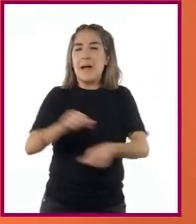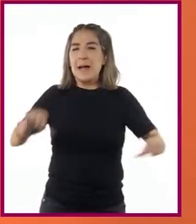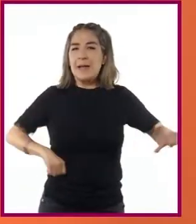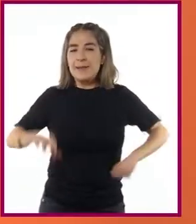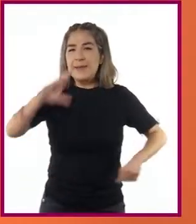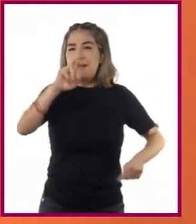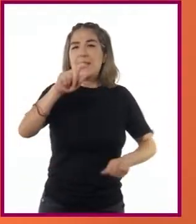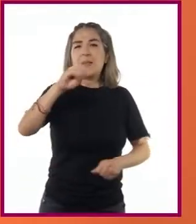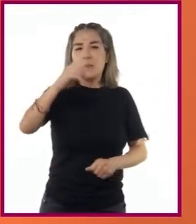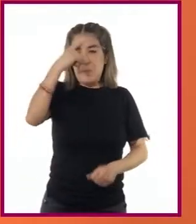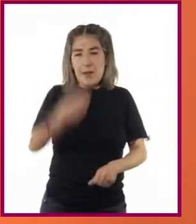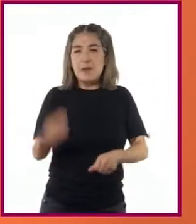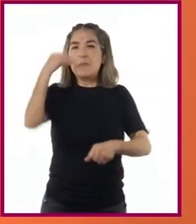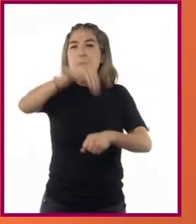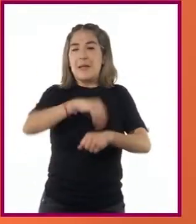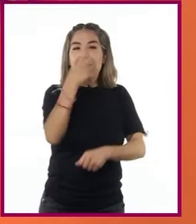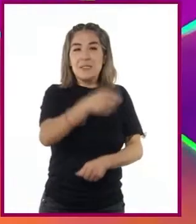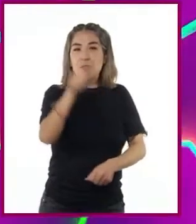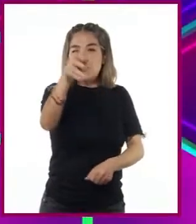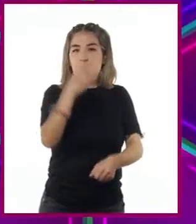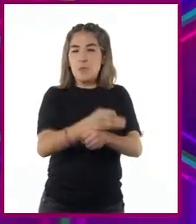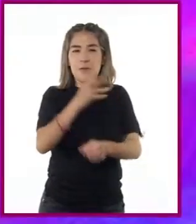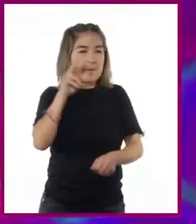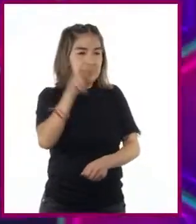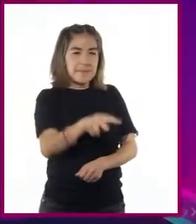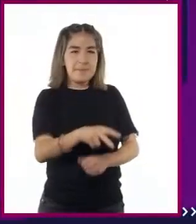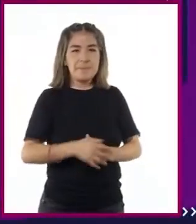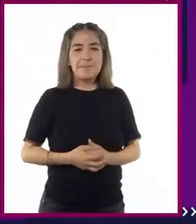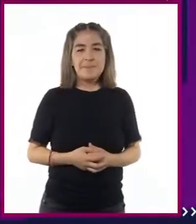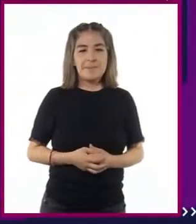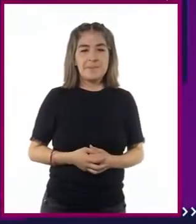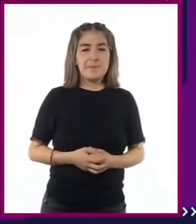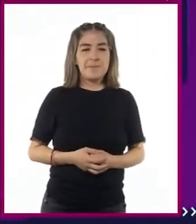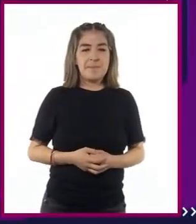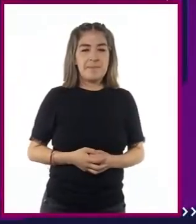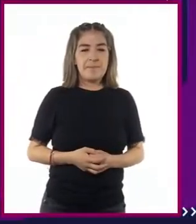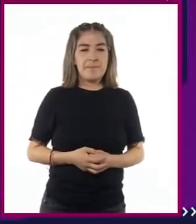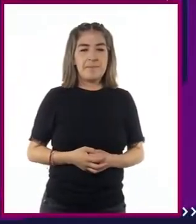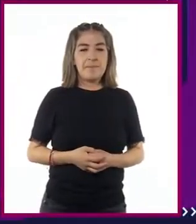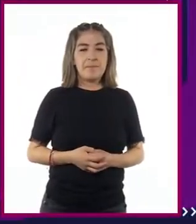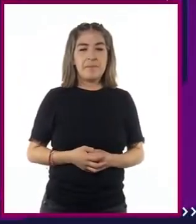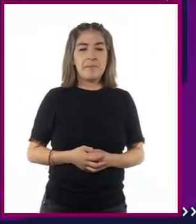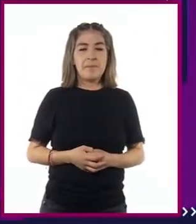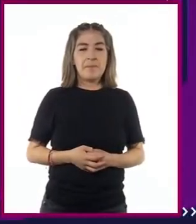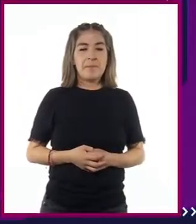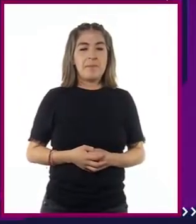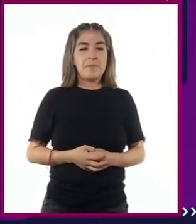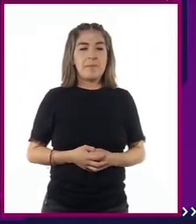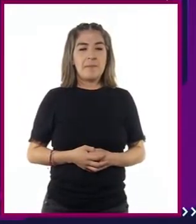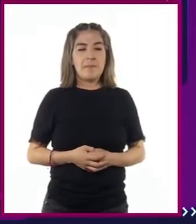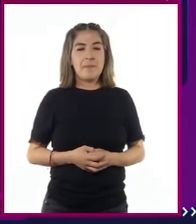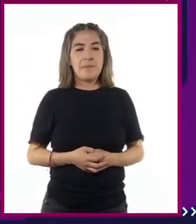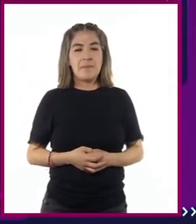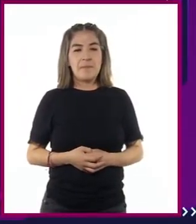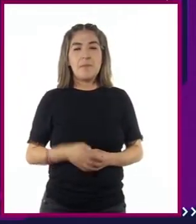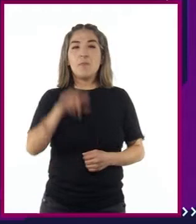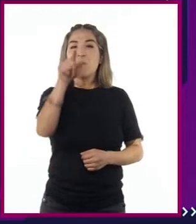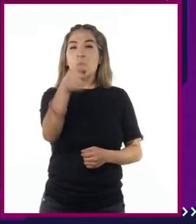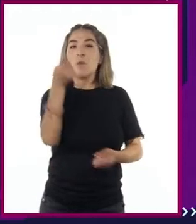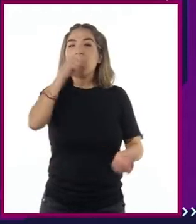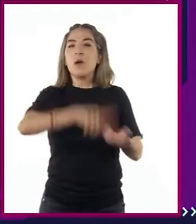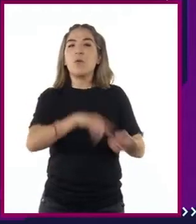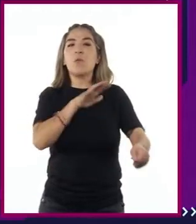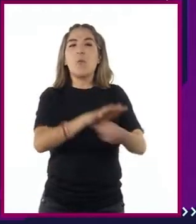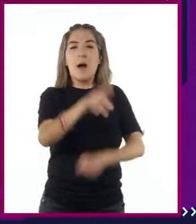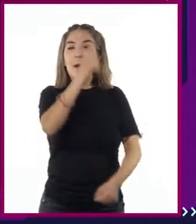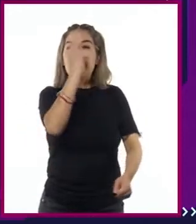se aplicará lo que se ha considerado hasta aquí? Determina el valor del ángulo exterior